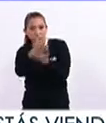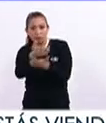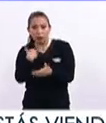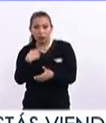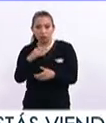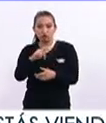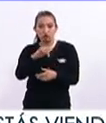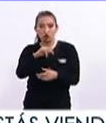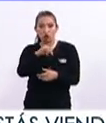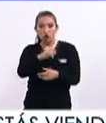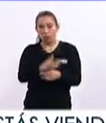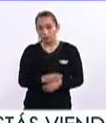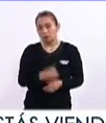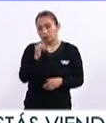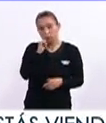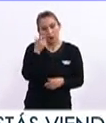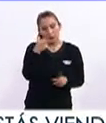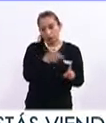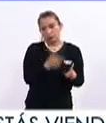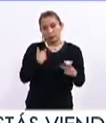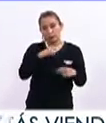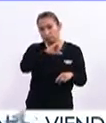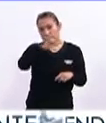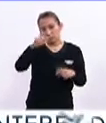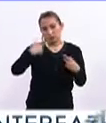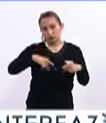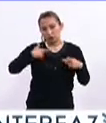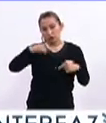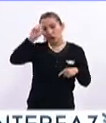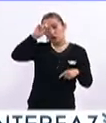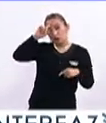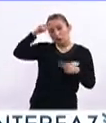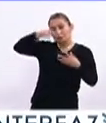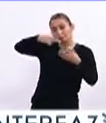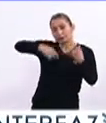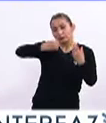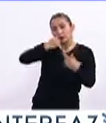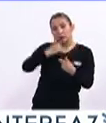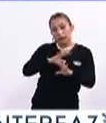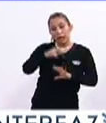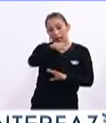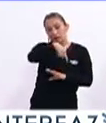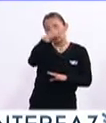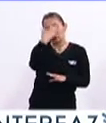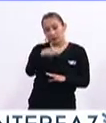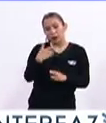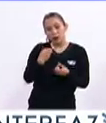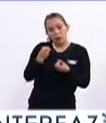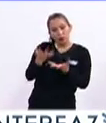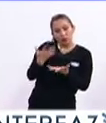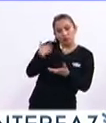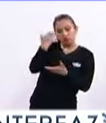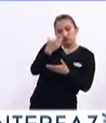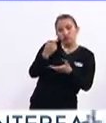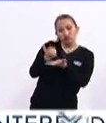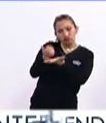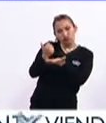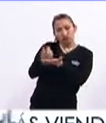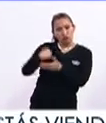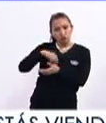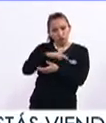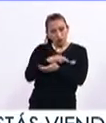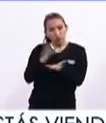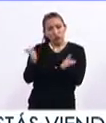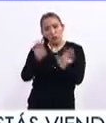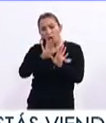con un nutrólogo. Claro, eso siempre es ir con un especialista que nos dé la orientación y ya ellos sabrán darnos las estrategias adecuadas a